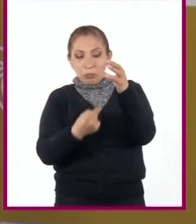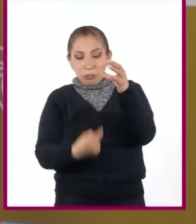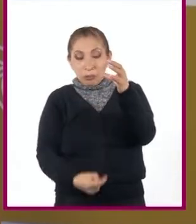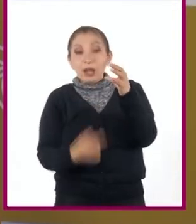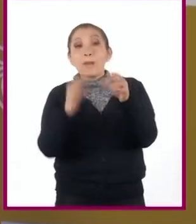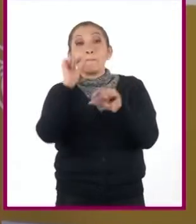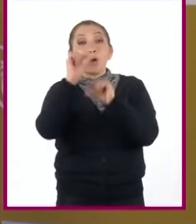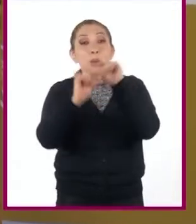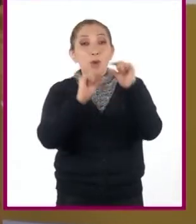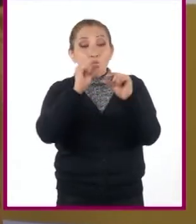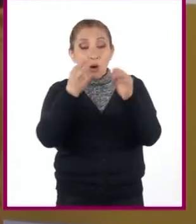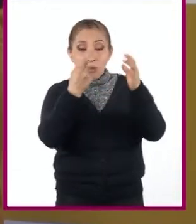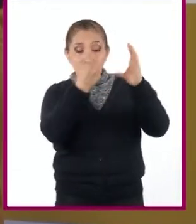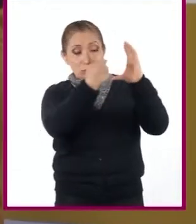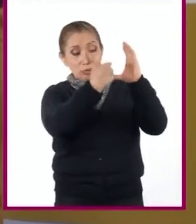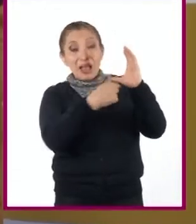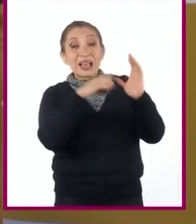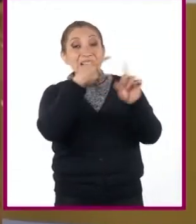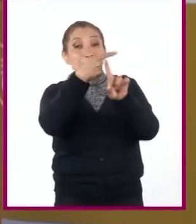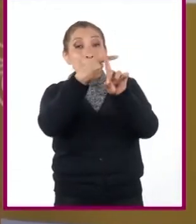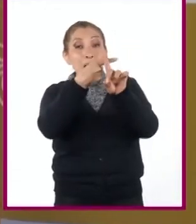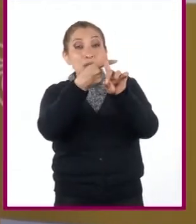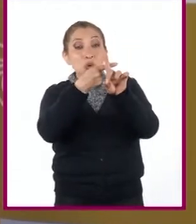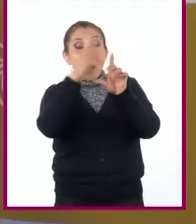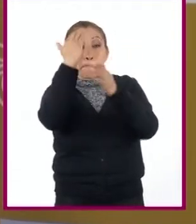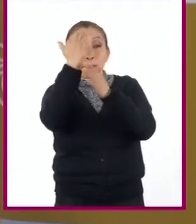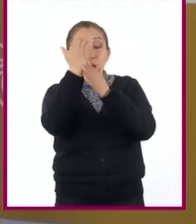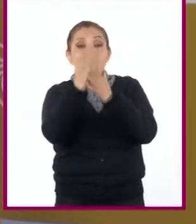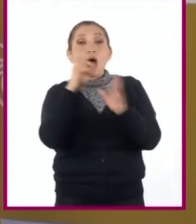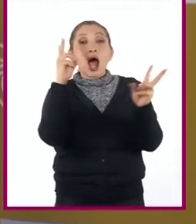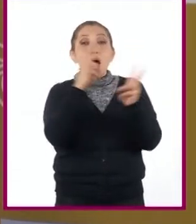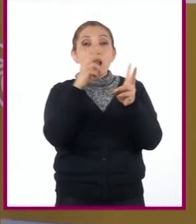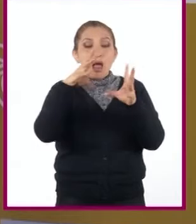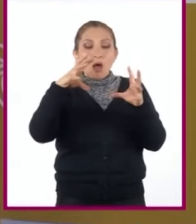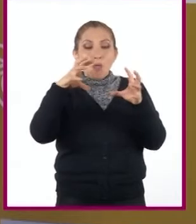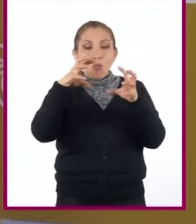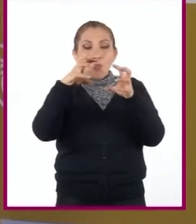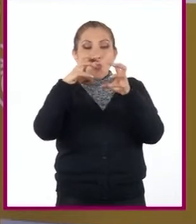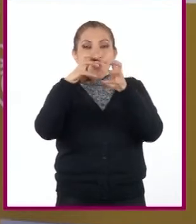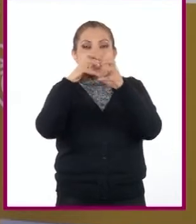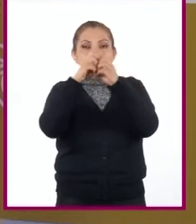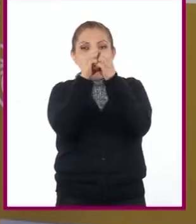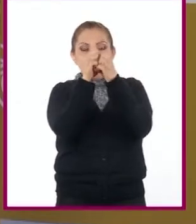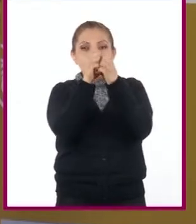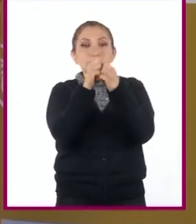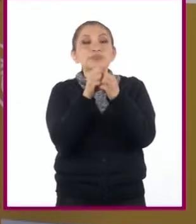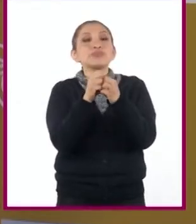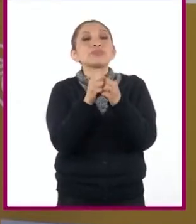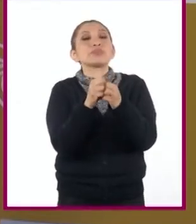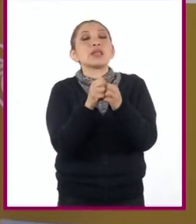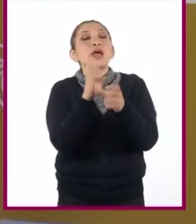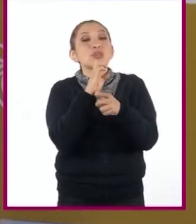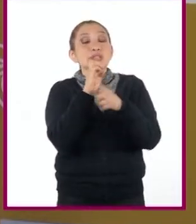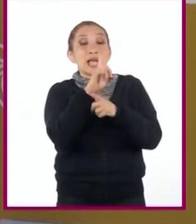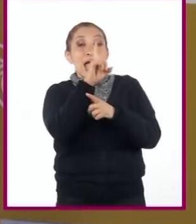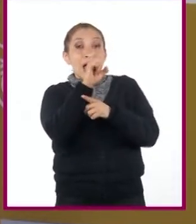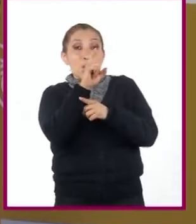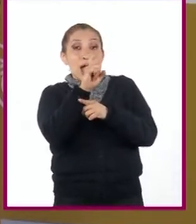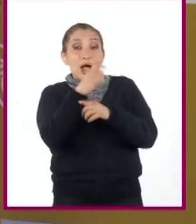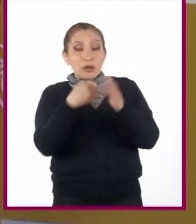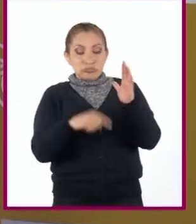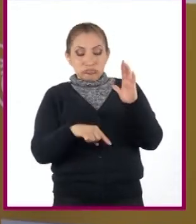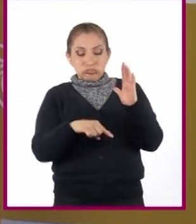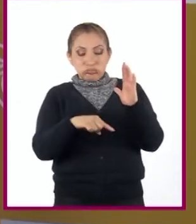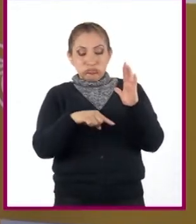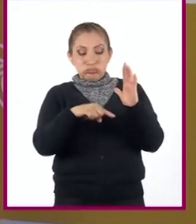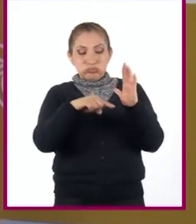a medida que iba disminuyendo la temperatura de la esfera, el aire se comprimía hacia su valor inicial. Así, el agua ascendía en el